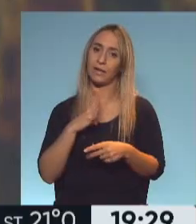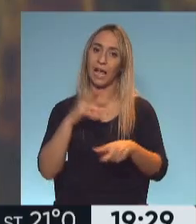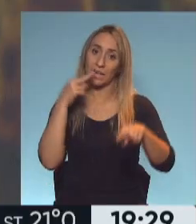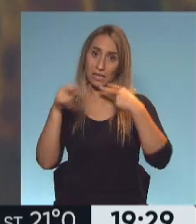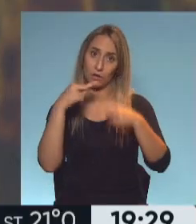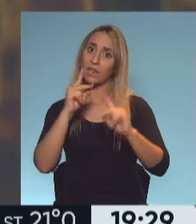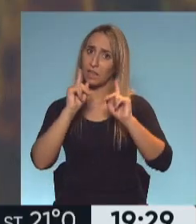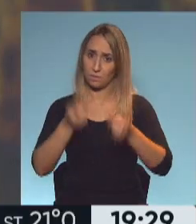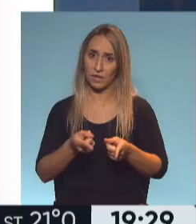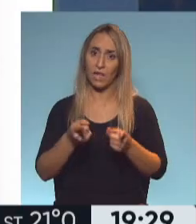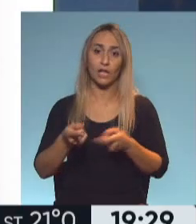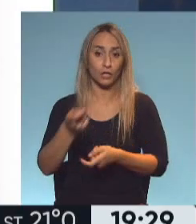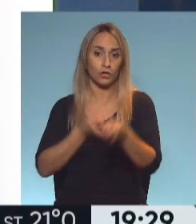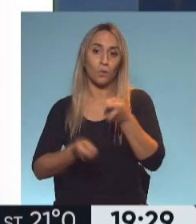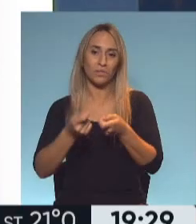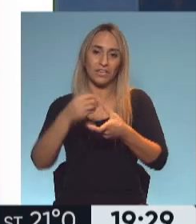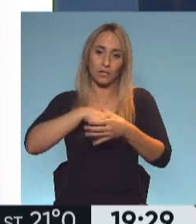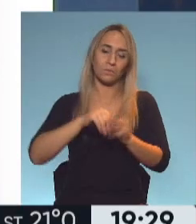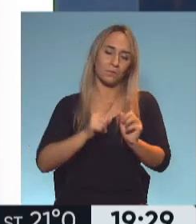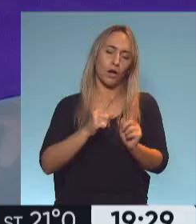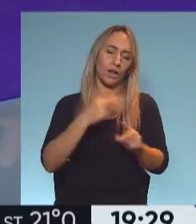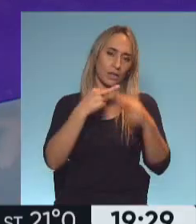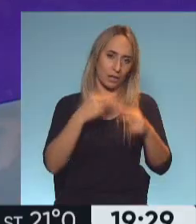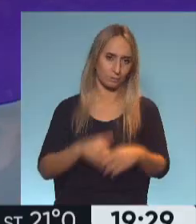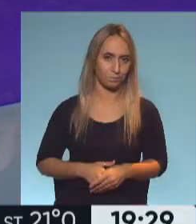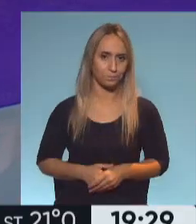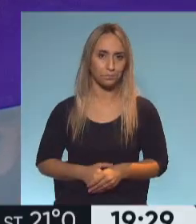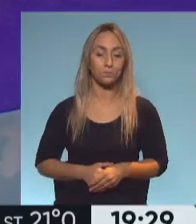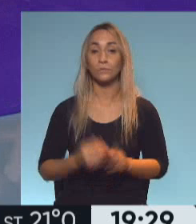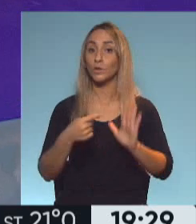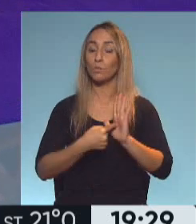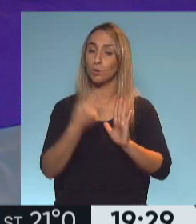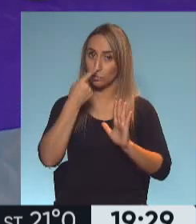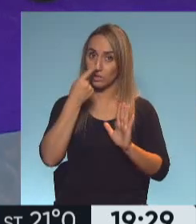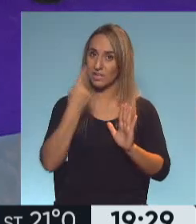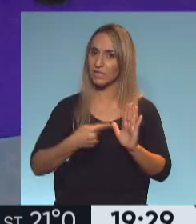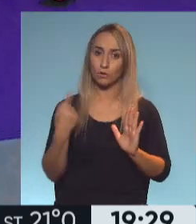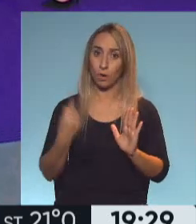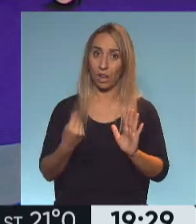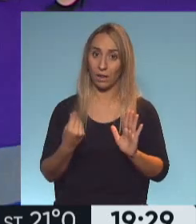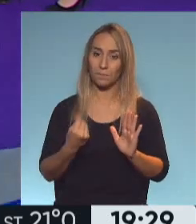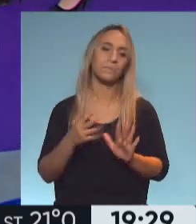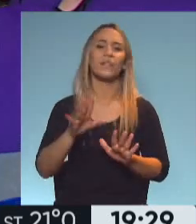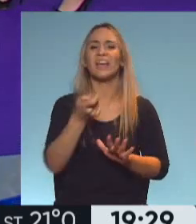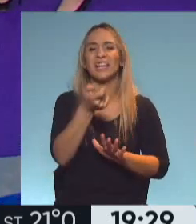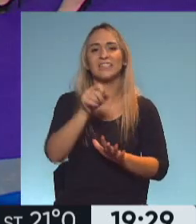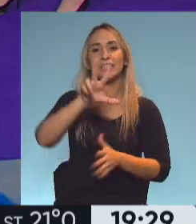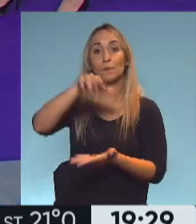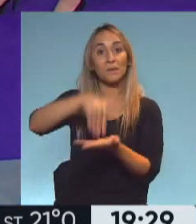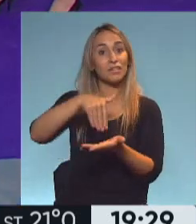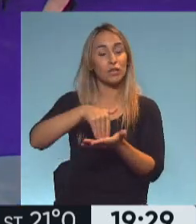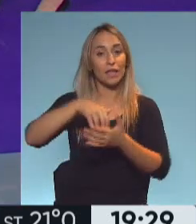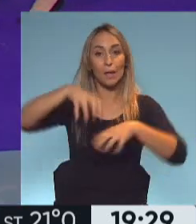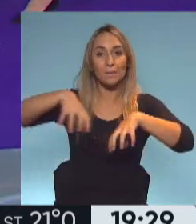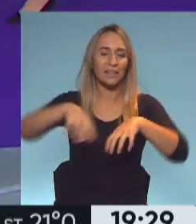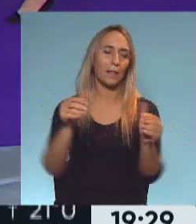en alguno de estos. Y en comercio, seguramente. Puede ser. Sí. ¿Sabes? Hay un dato de color muy interesante que es que mientras casi 3 millones de empresas chiquitas,